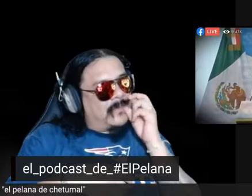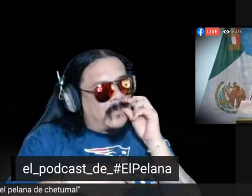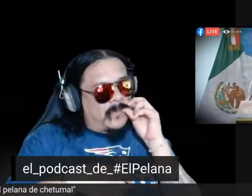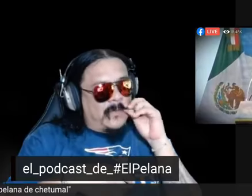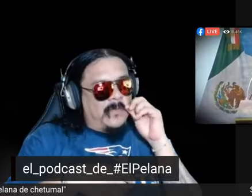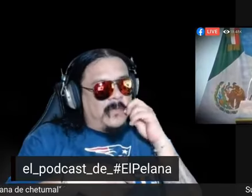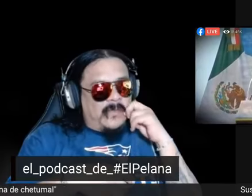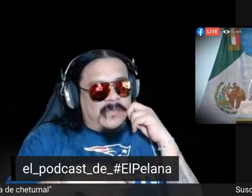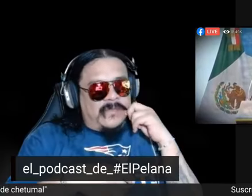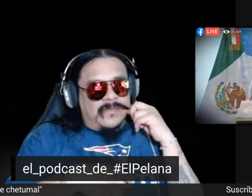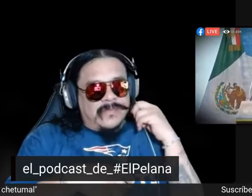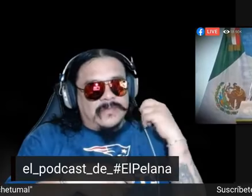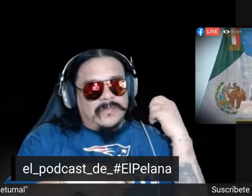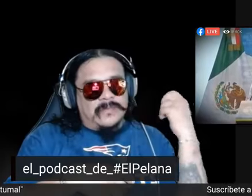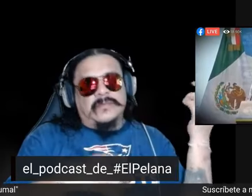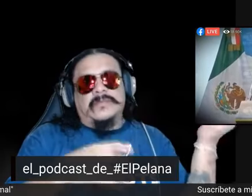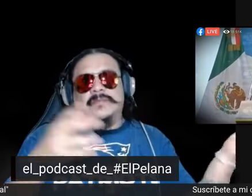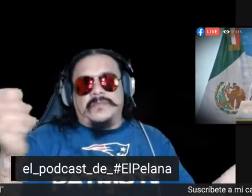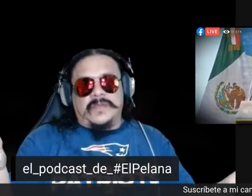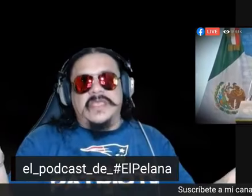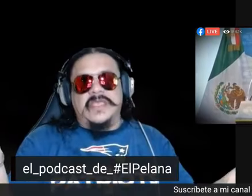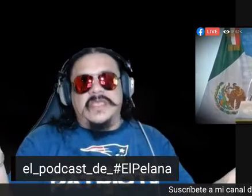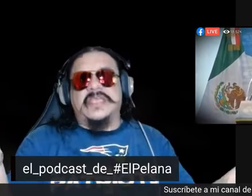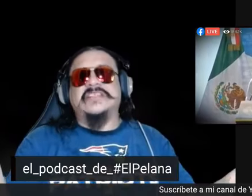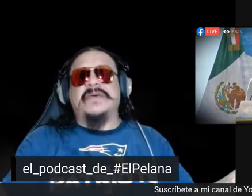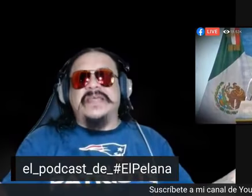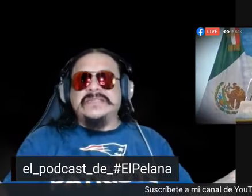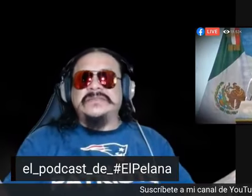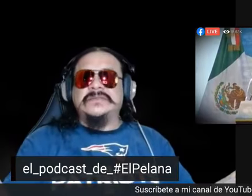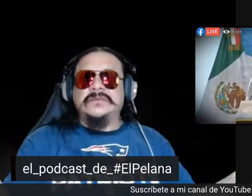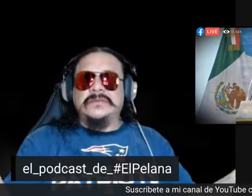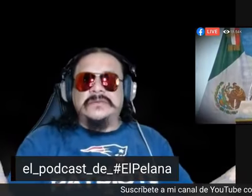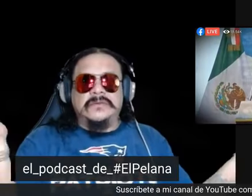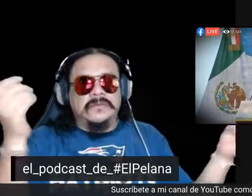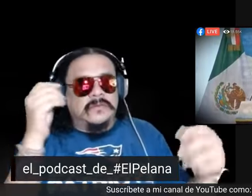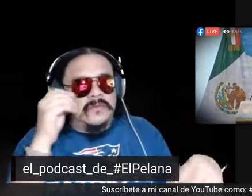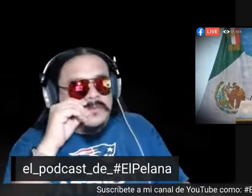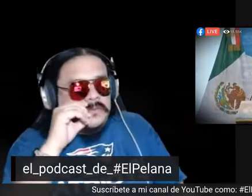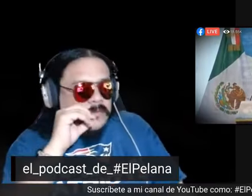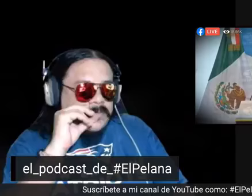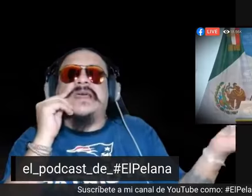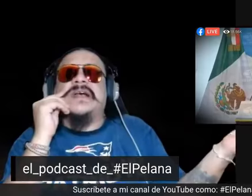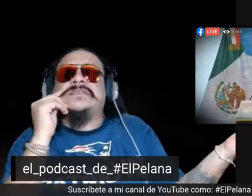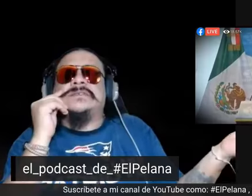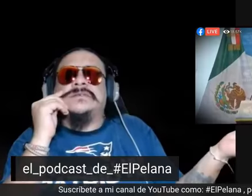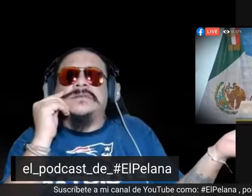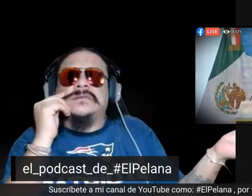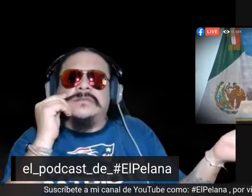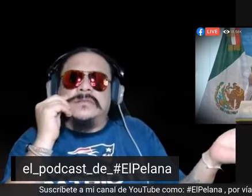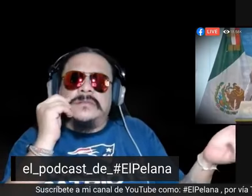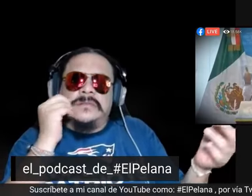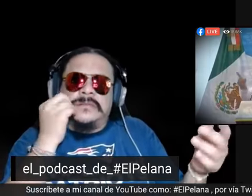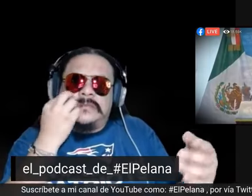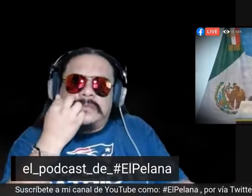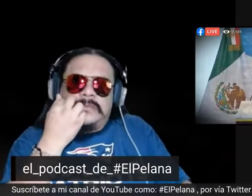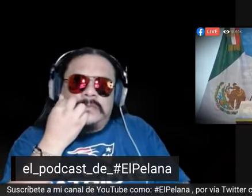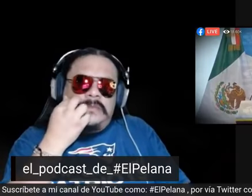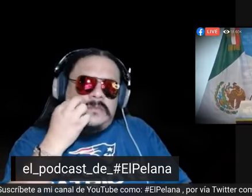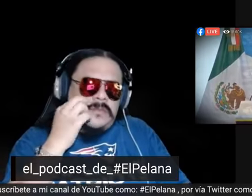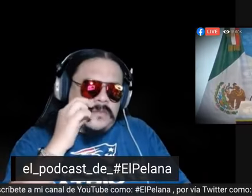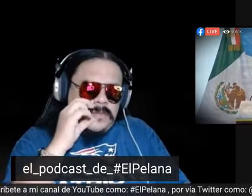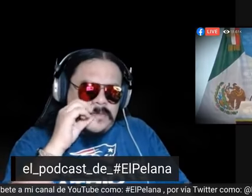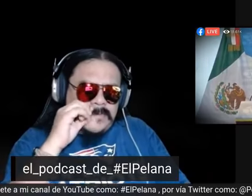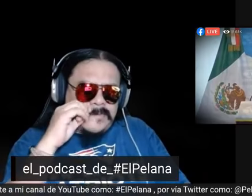evidenciaron por su corrupción. ¿Y qué esperas? De transparencia e impunidad. ¿Y qué esperas? Enfrentamos